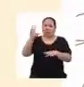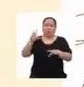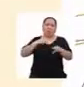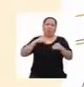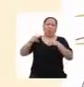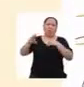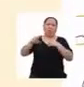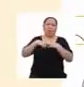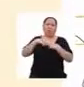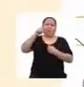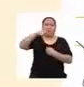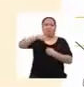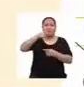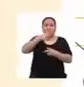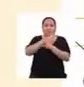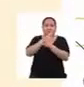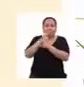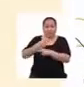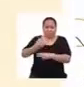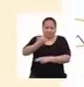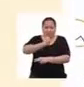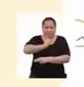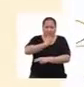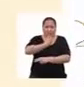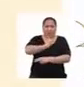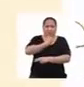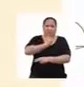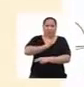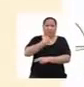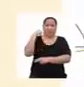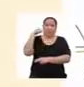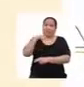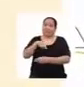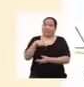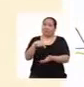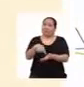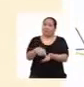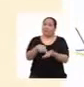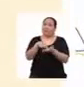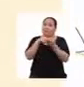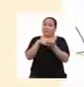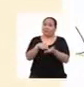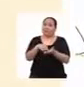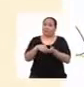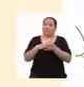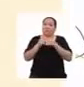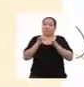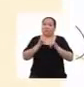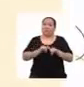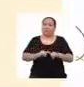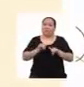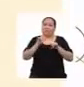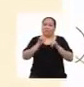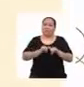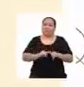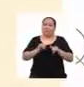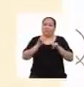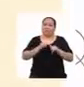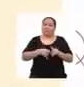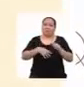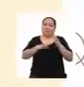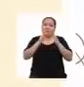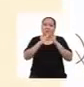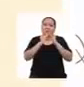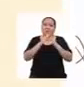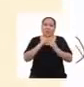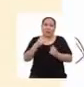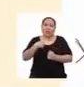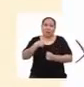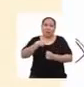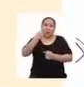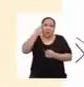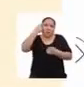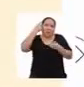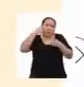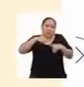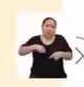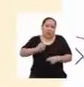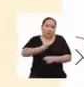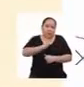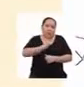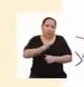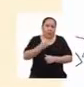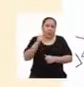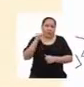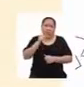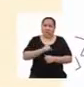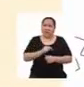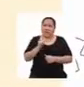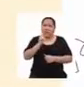que cuidarnos nosotros mismos y eso nos obliga a hacer una cuarentena voluntaria, lo que no nos permite hacer